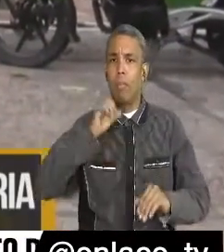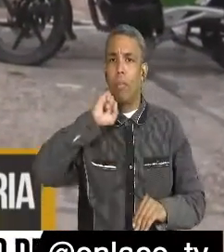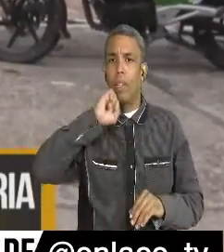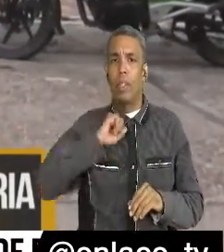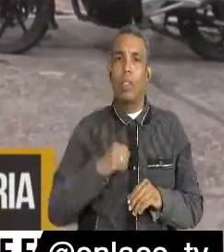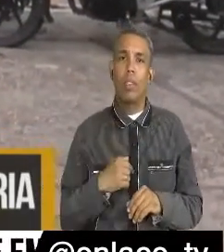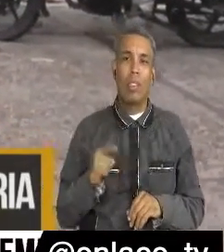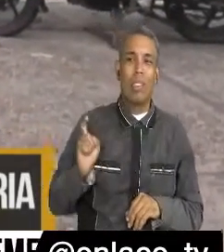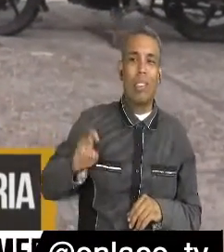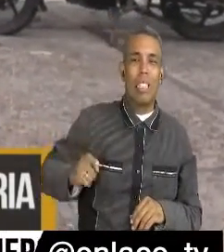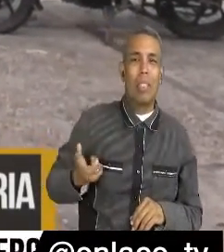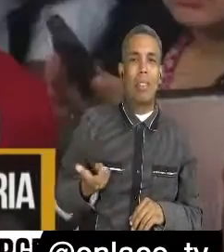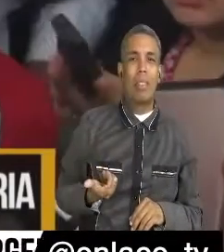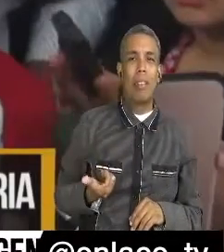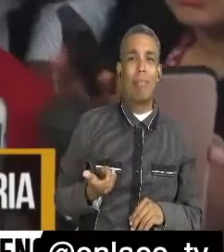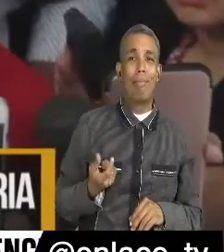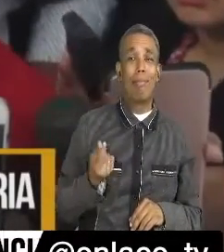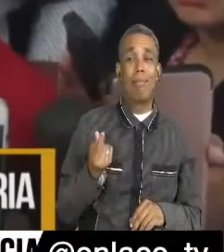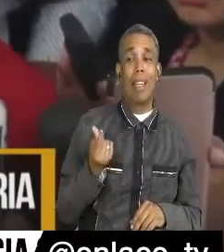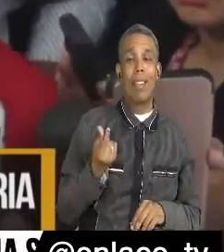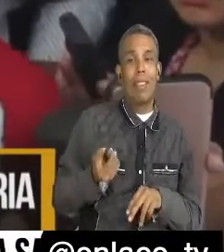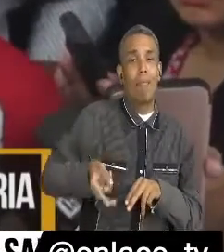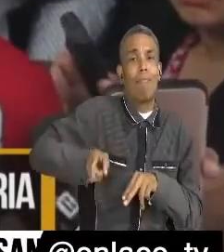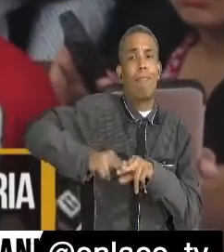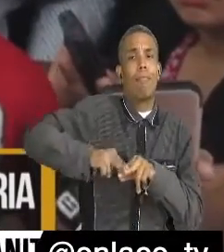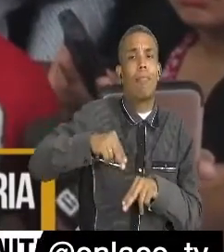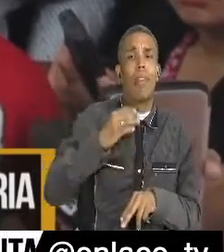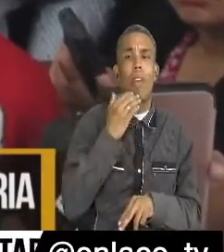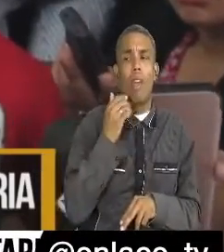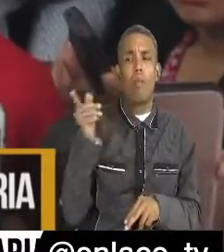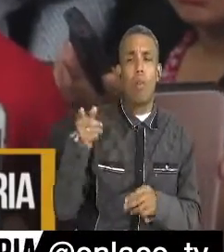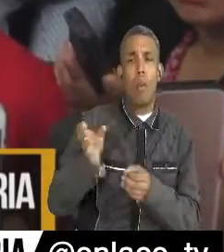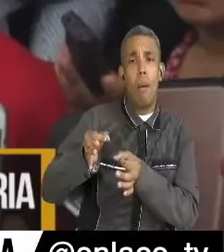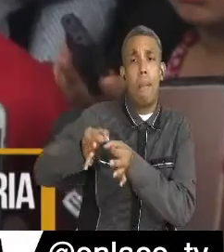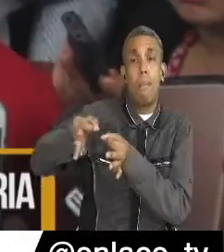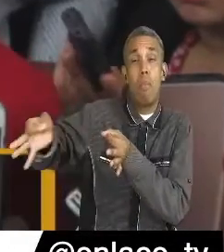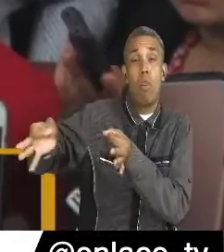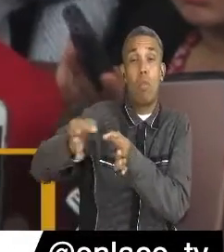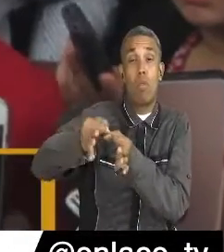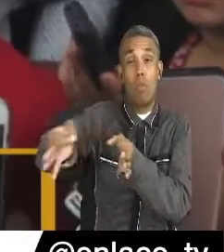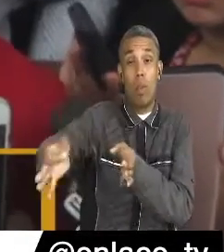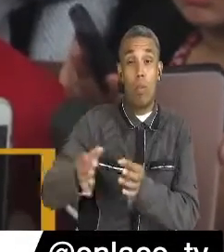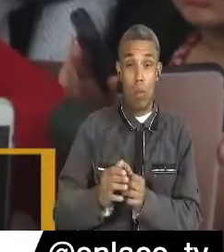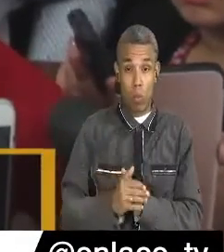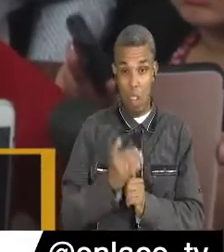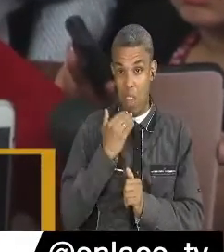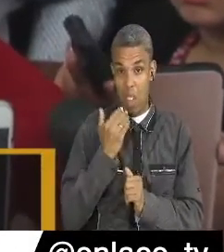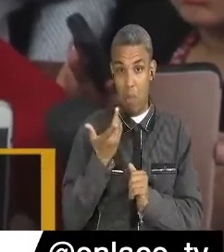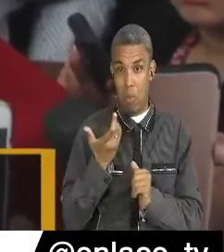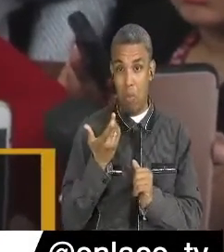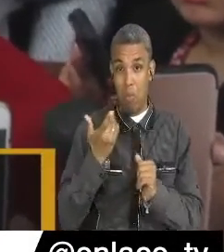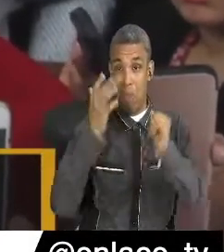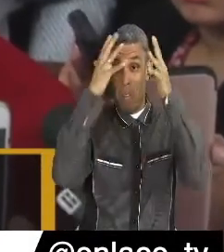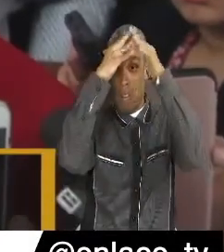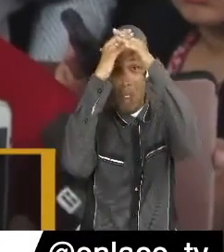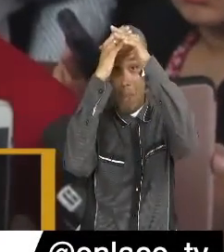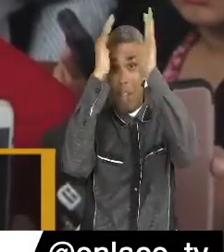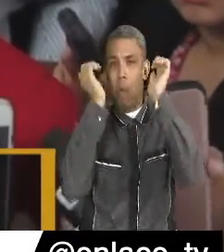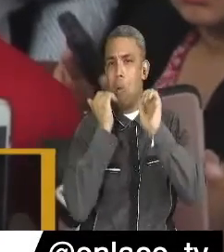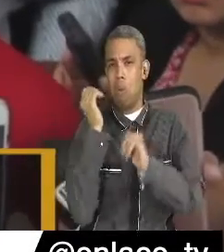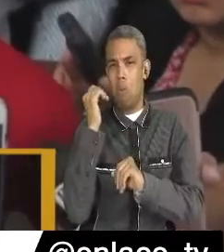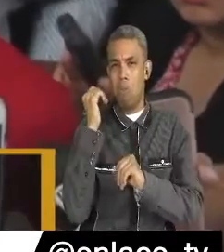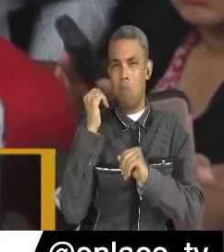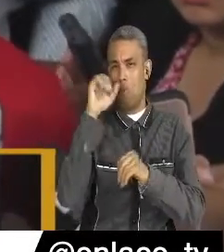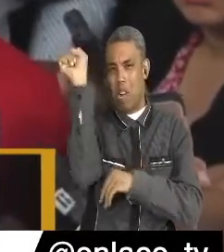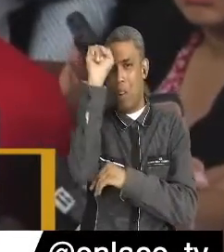deban pagar el traslado de las mismas. Y trasladar la basura no es mandarla en un camión, hay que hacer un sitio de transferencia, hay